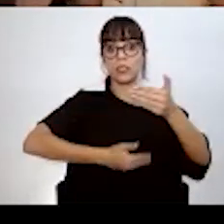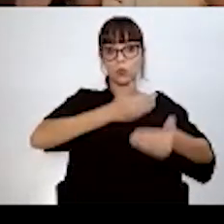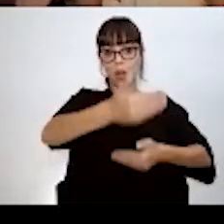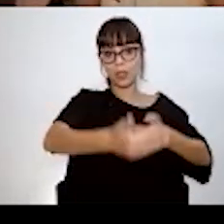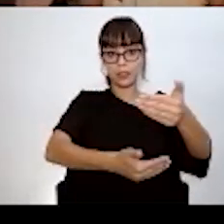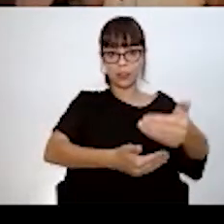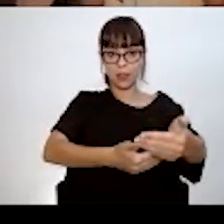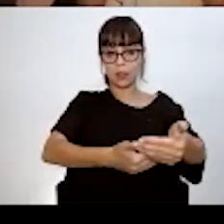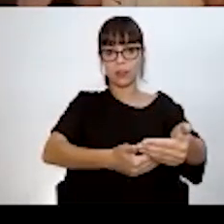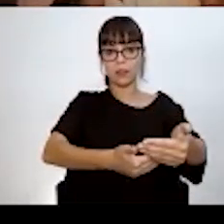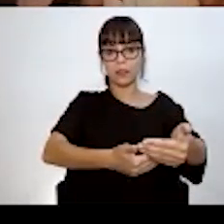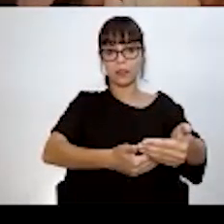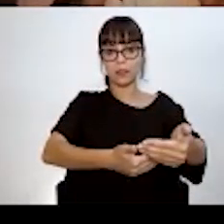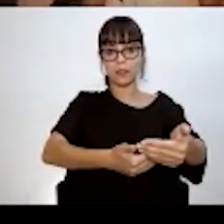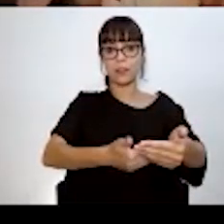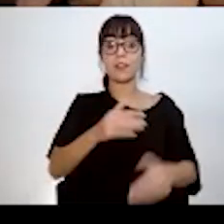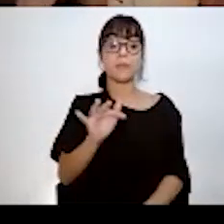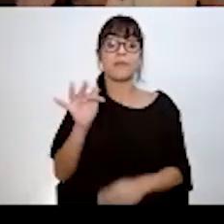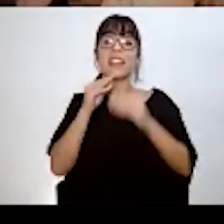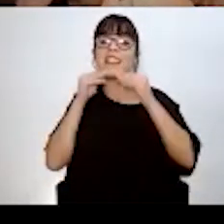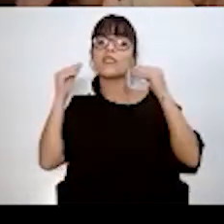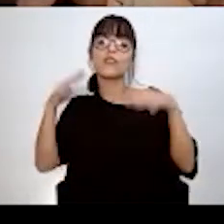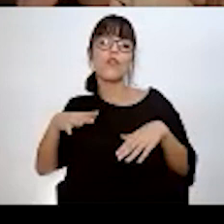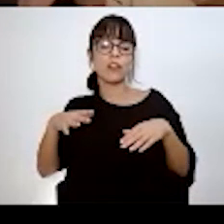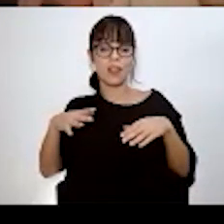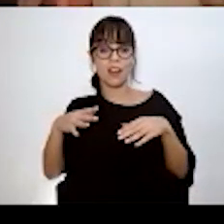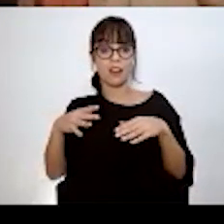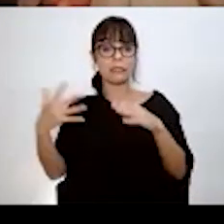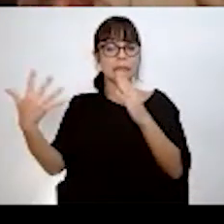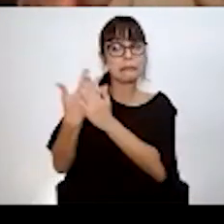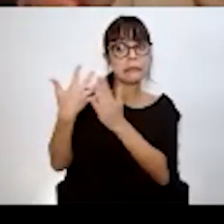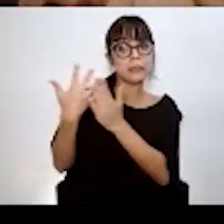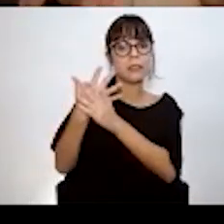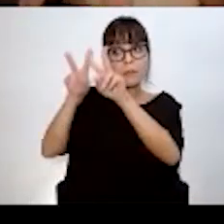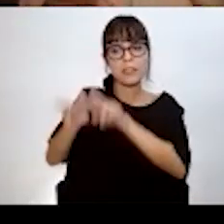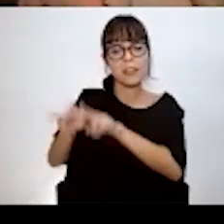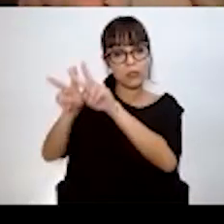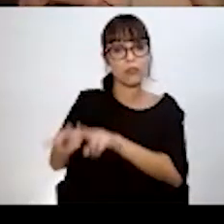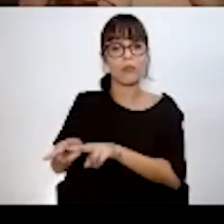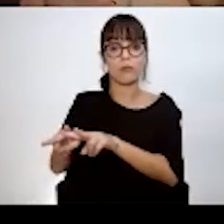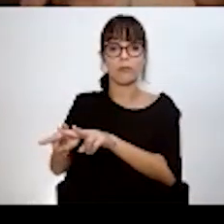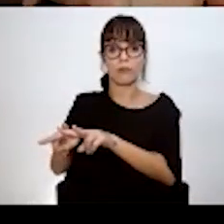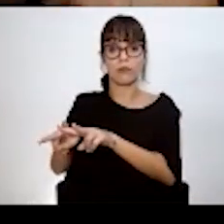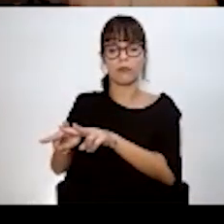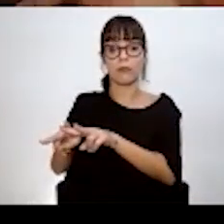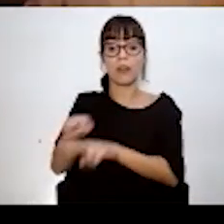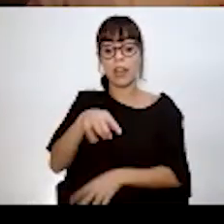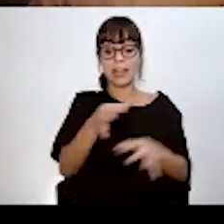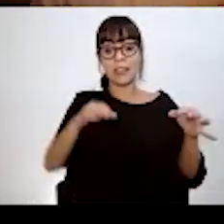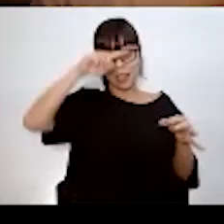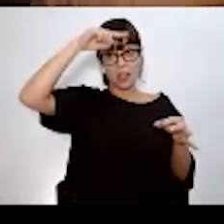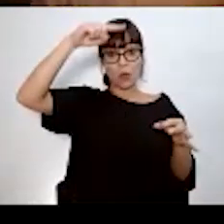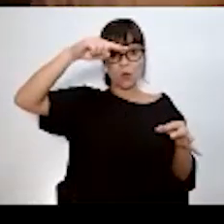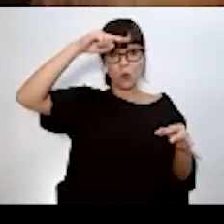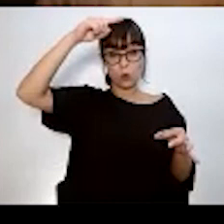aquellos procesos de explicación histórica que tratan de explicar cualquier fenómeno cultural que se encontraba en las islas como un proceso interno